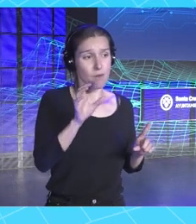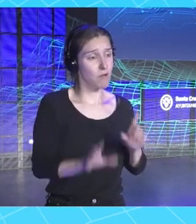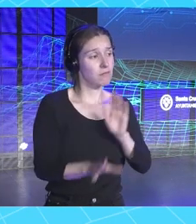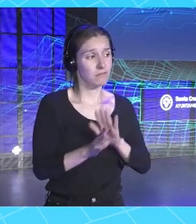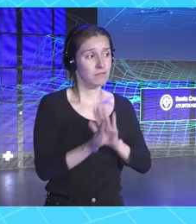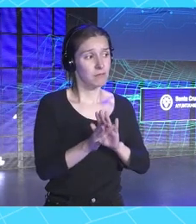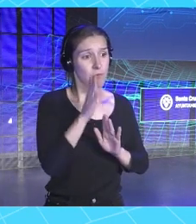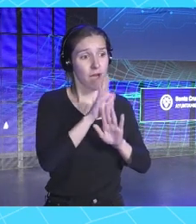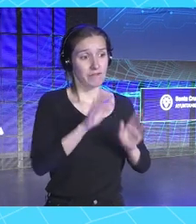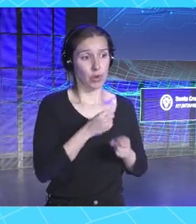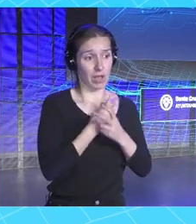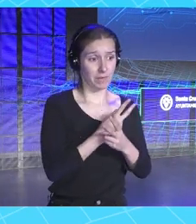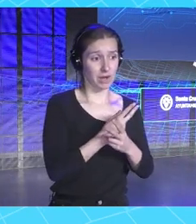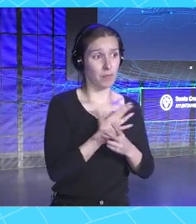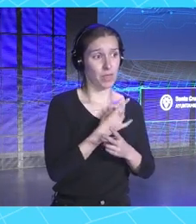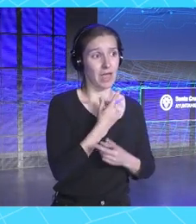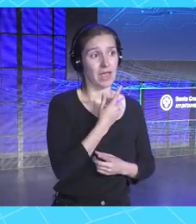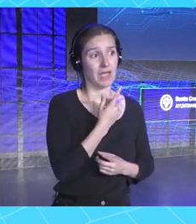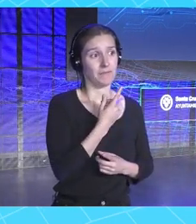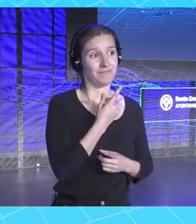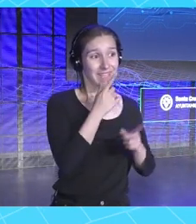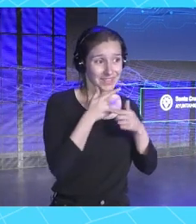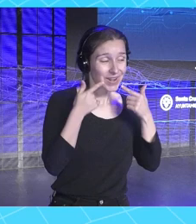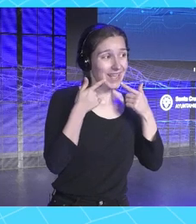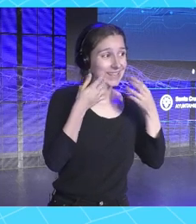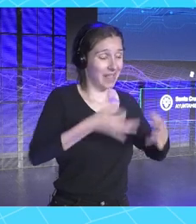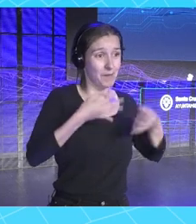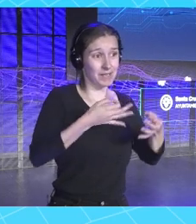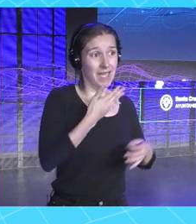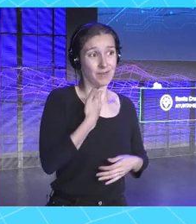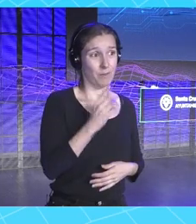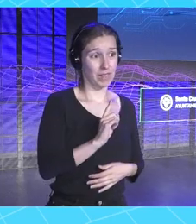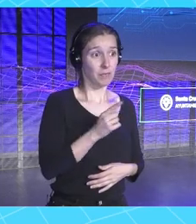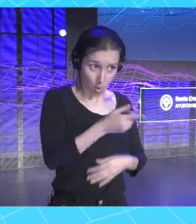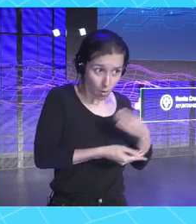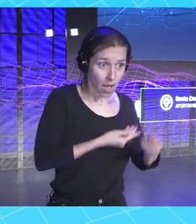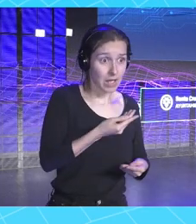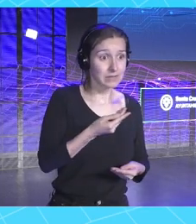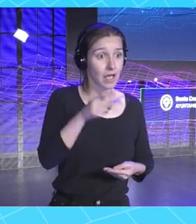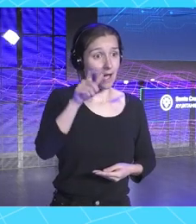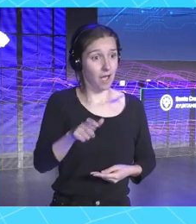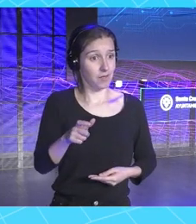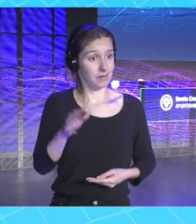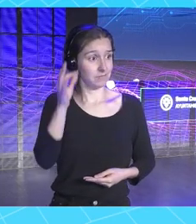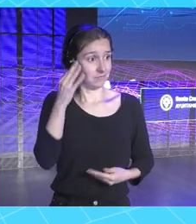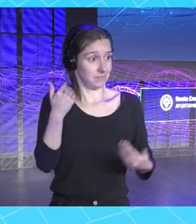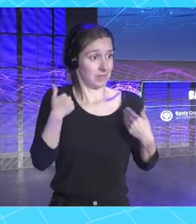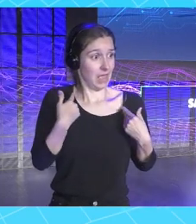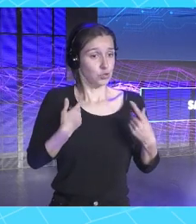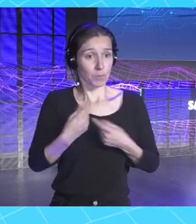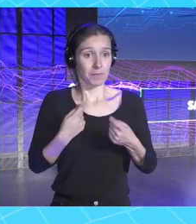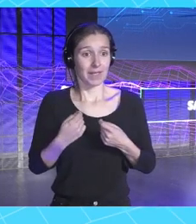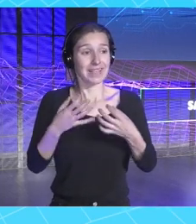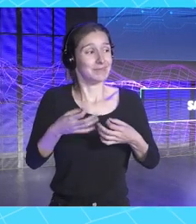al final un camarero tampoco le apetece sonreír a la gente constantemente pero lo está haciendo a una cajera de un supermercado no le apetece estar siempre